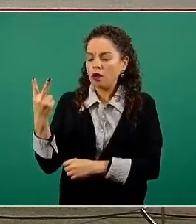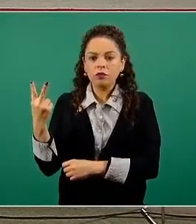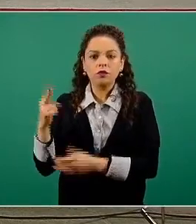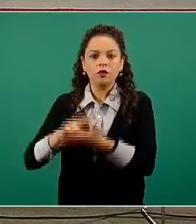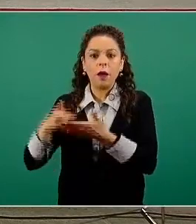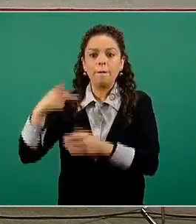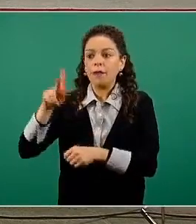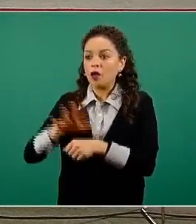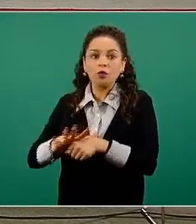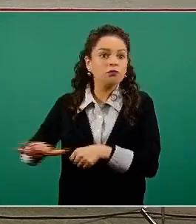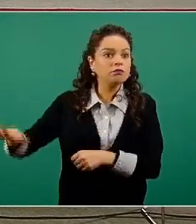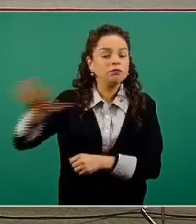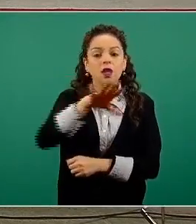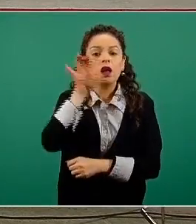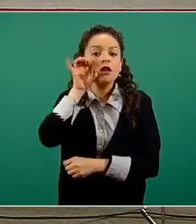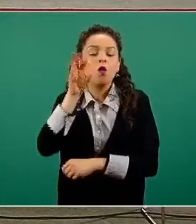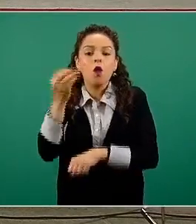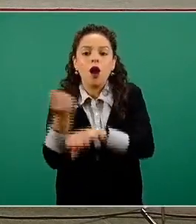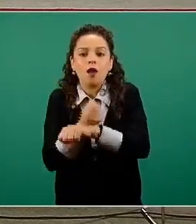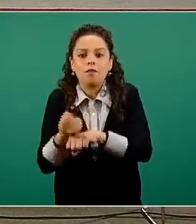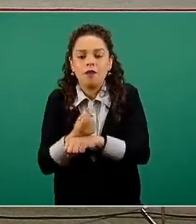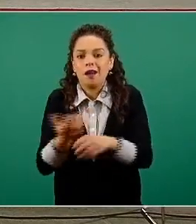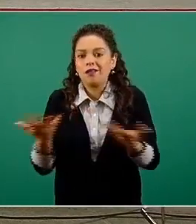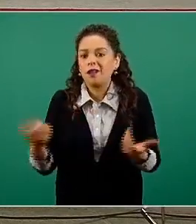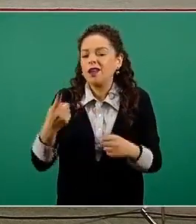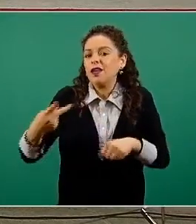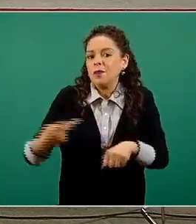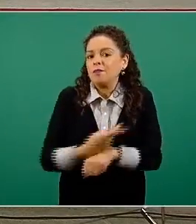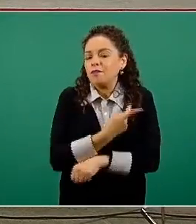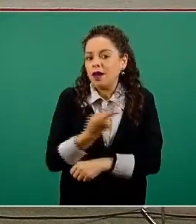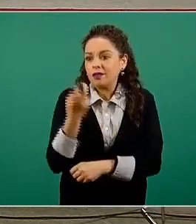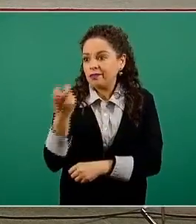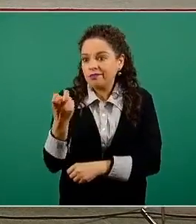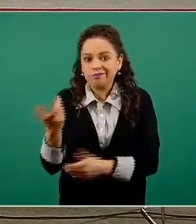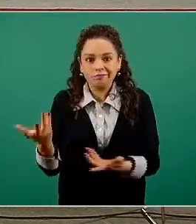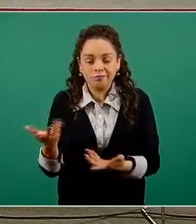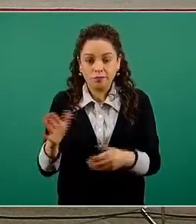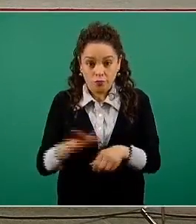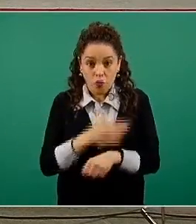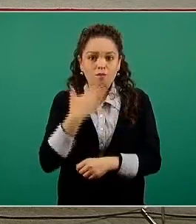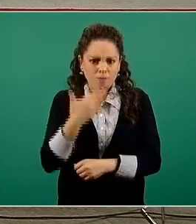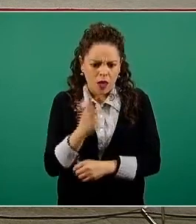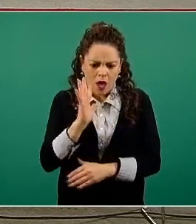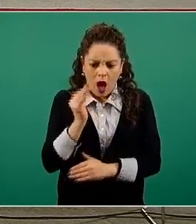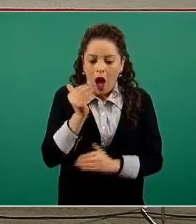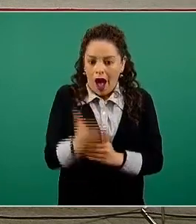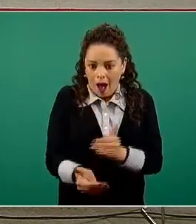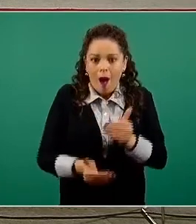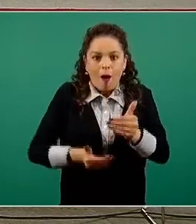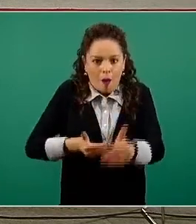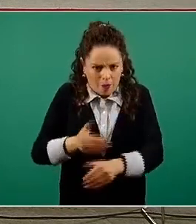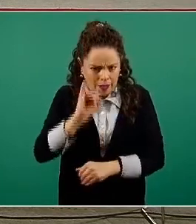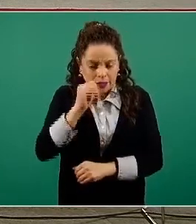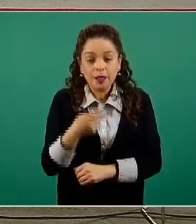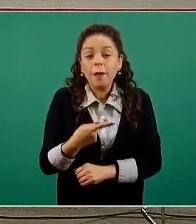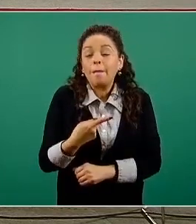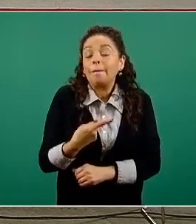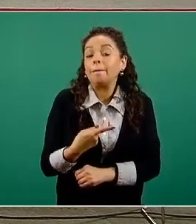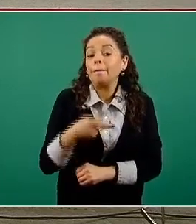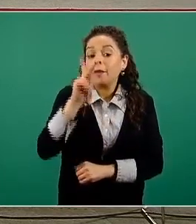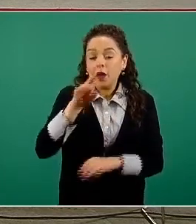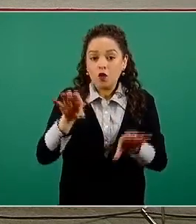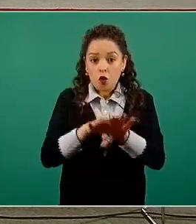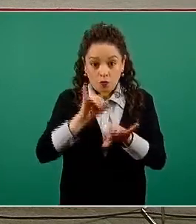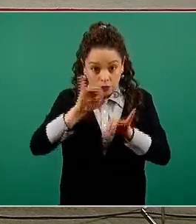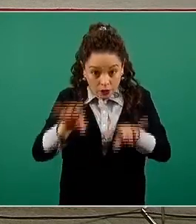o en amarillo. Es muy ambivalente esta situación. Sí. ¿Qué pasaría en este sentido? Está bien que se avance, sin embargo, ¿qué nos puede garantizar